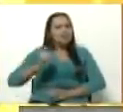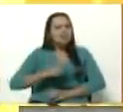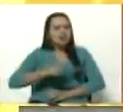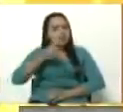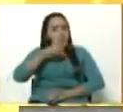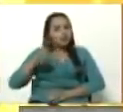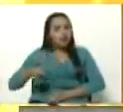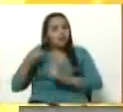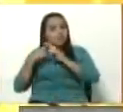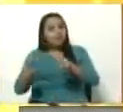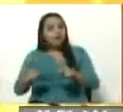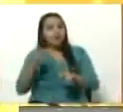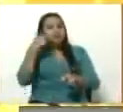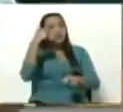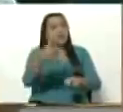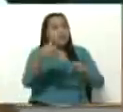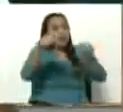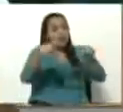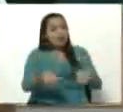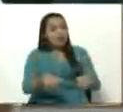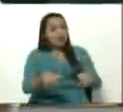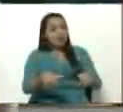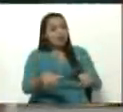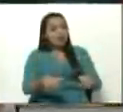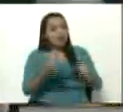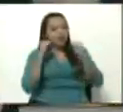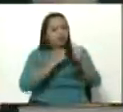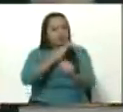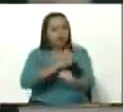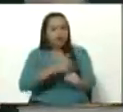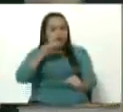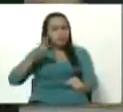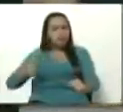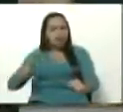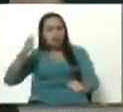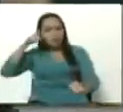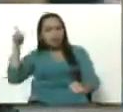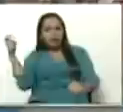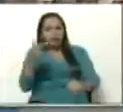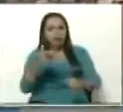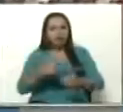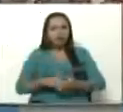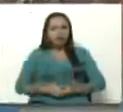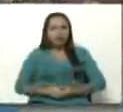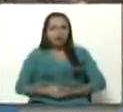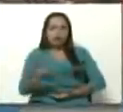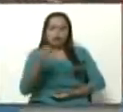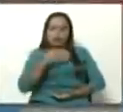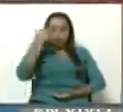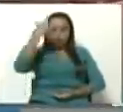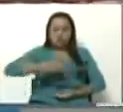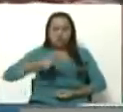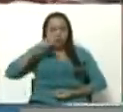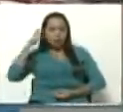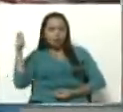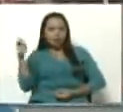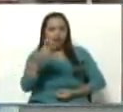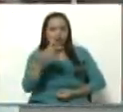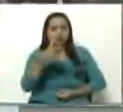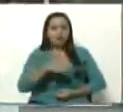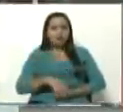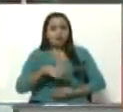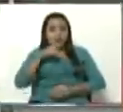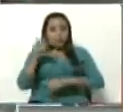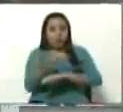al mandato de este valeroso pueblo del estado Guárico. Soy el gobernador, sí, que